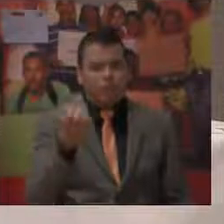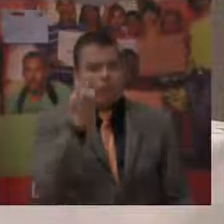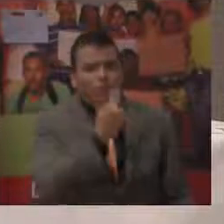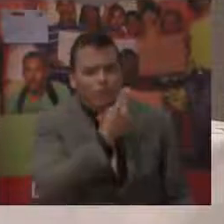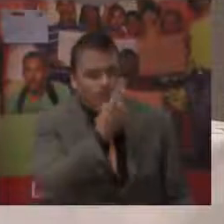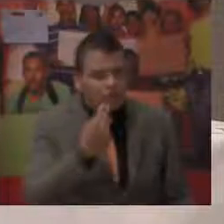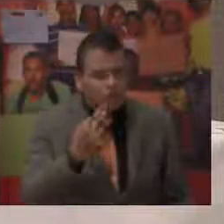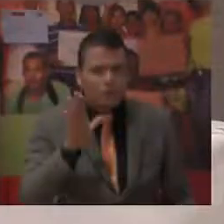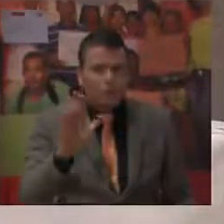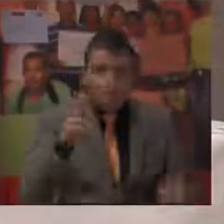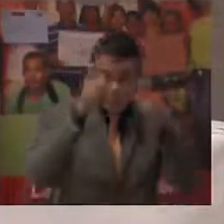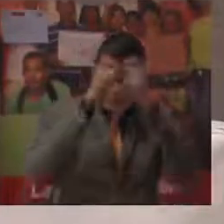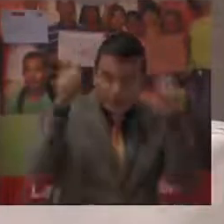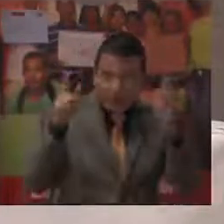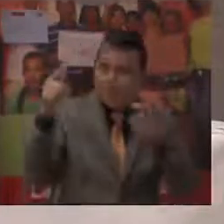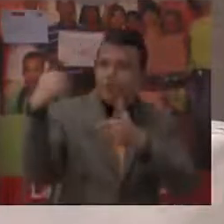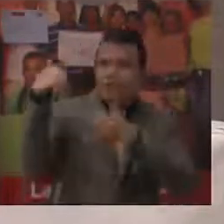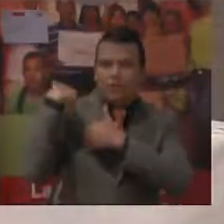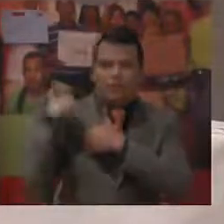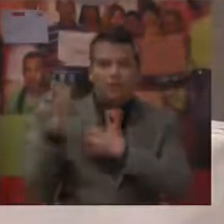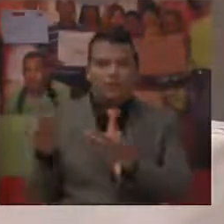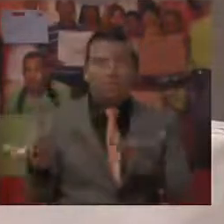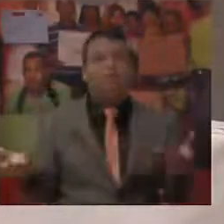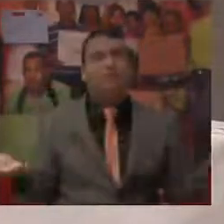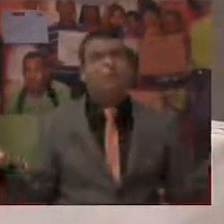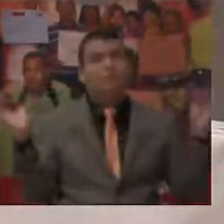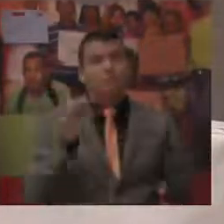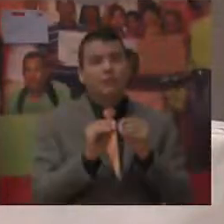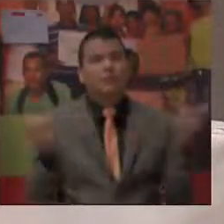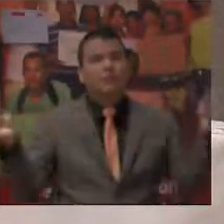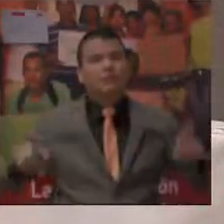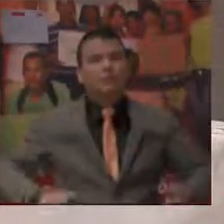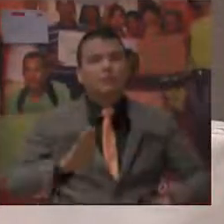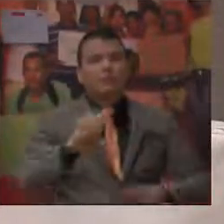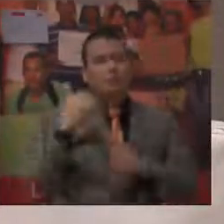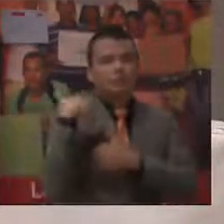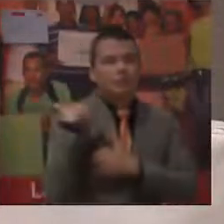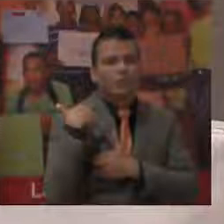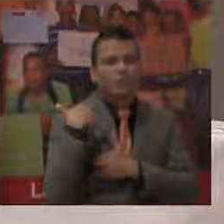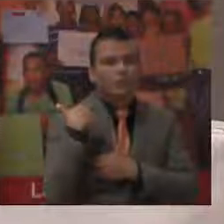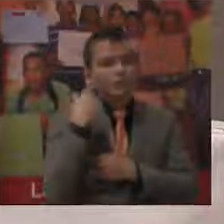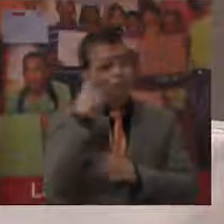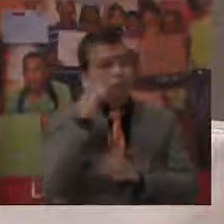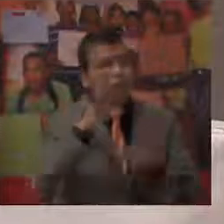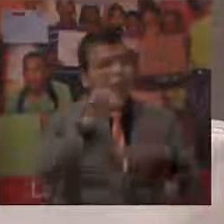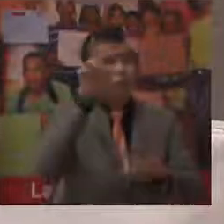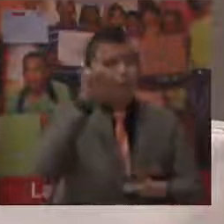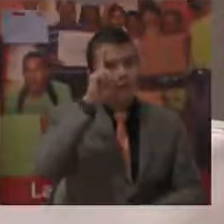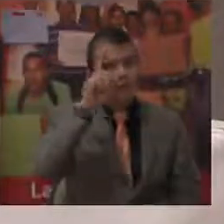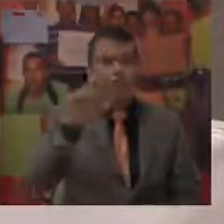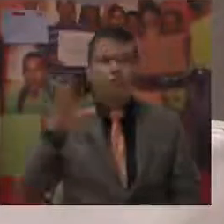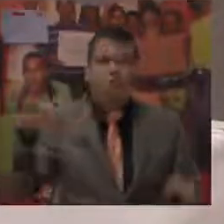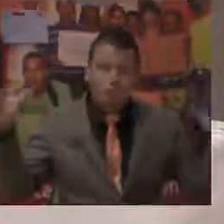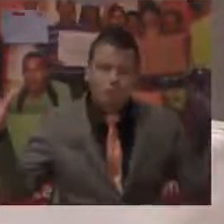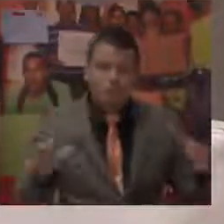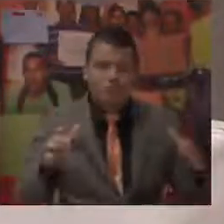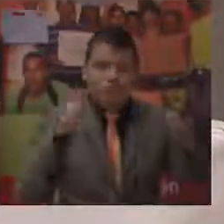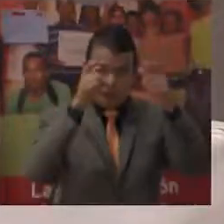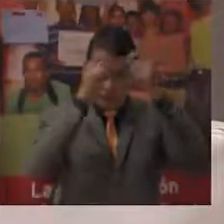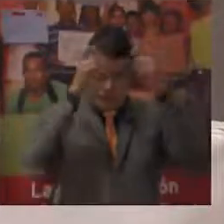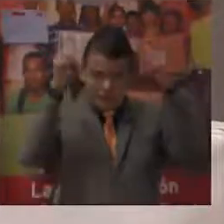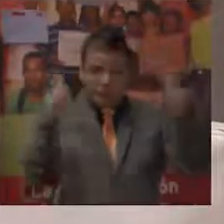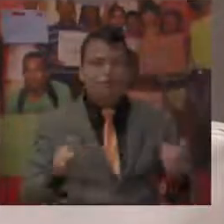por parte de un Estado, por parte de no un gobierno, sino de todo un Estado, por eso